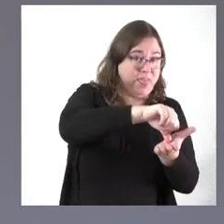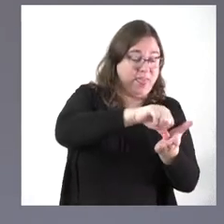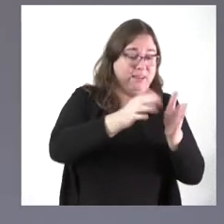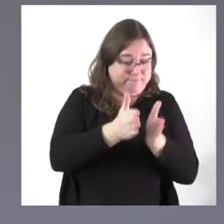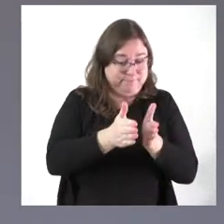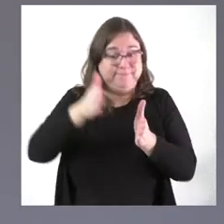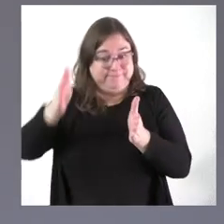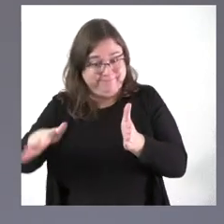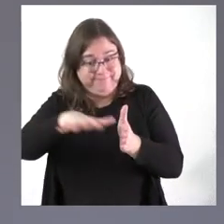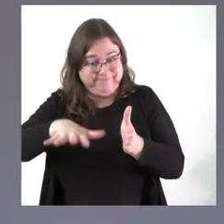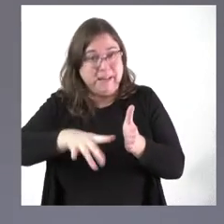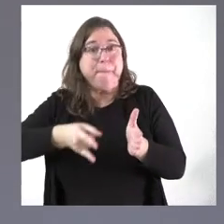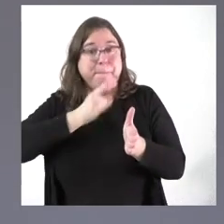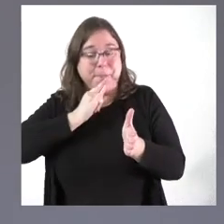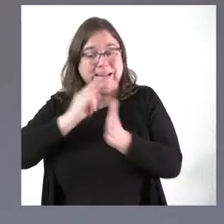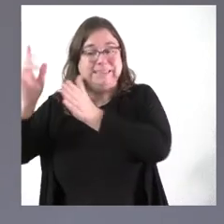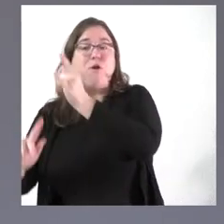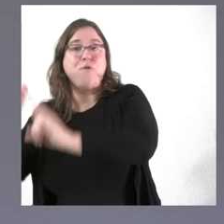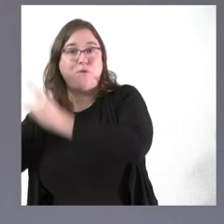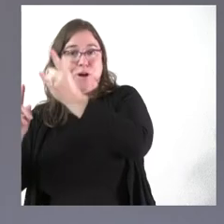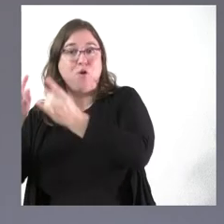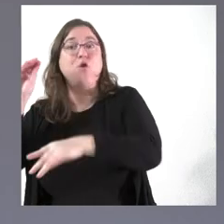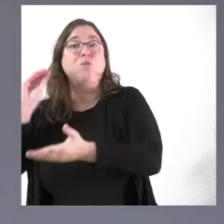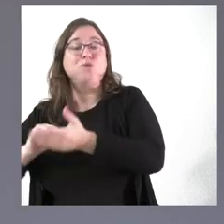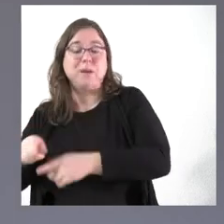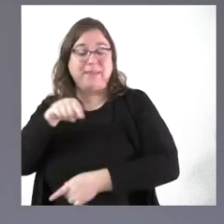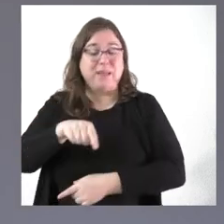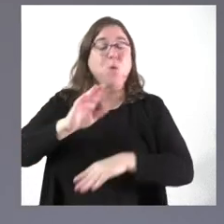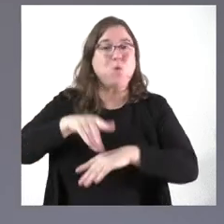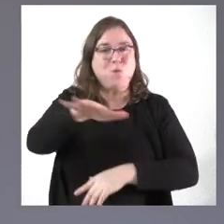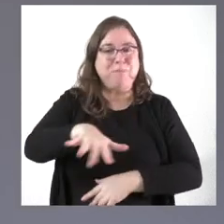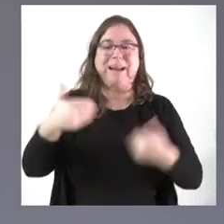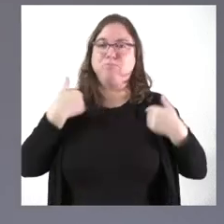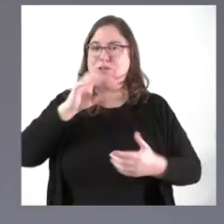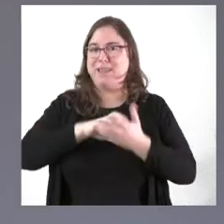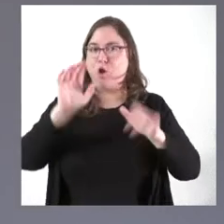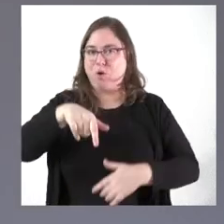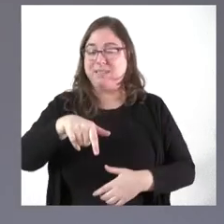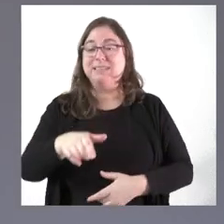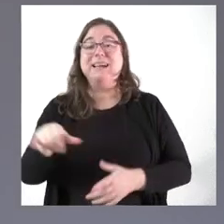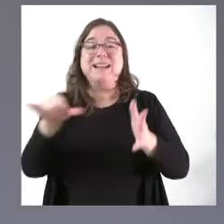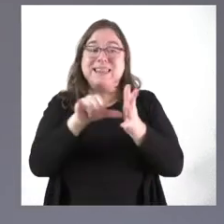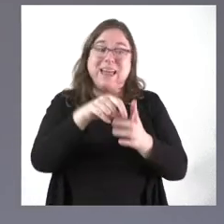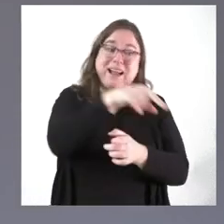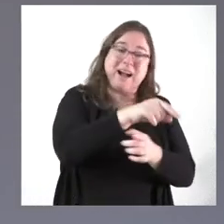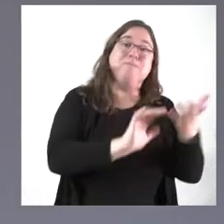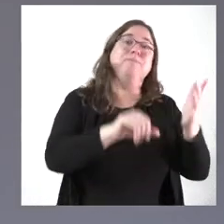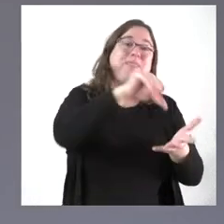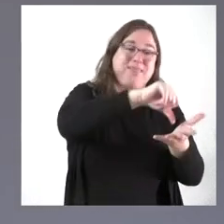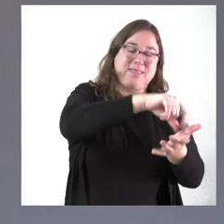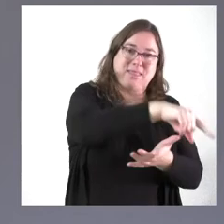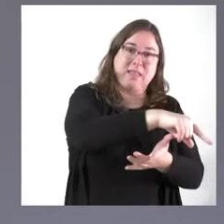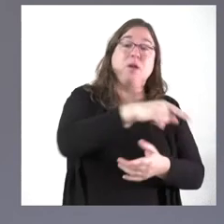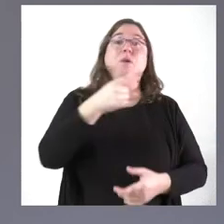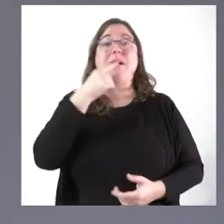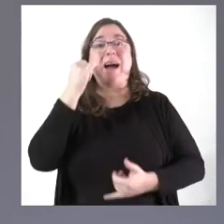esa parte intermedia hace que muchas veces los incendios se acerquen peligrosamente a los núcleos urbanos y por tanto haya que distraer la acción